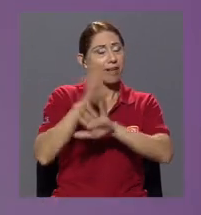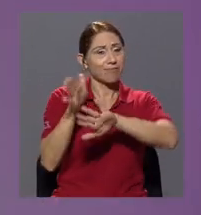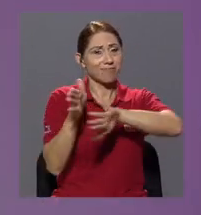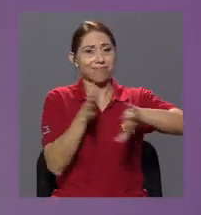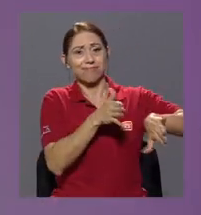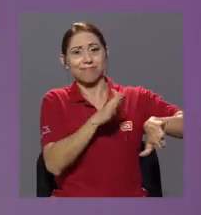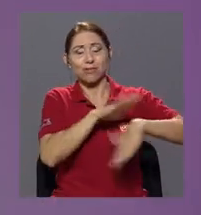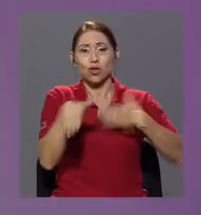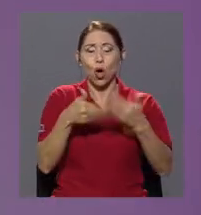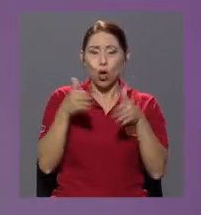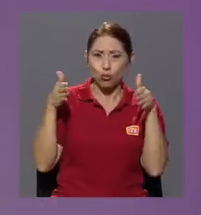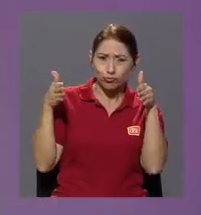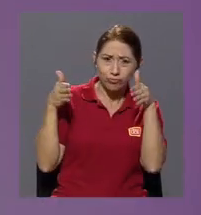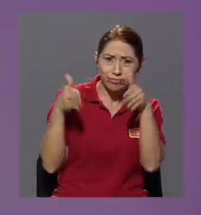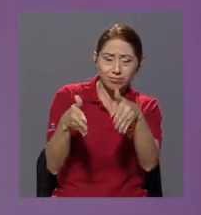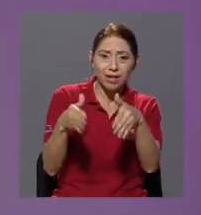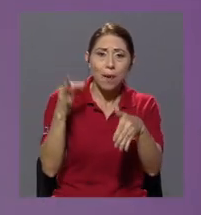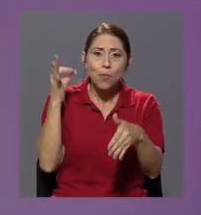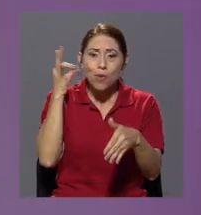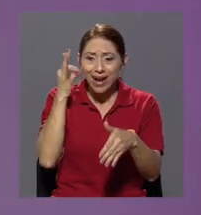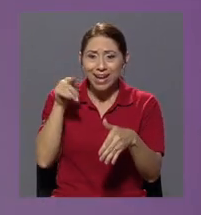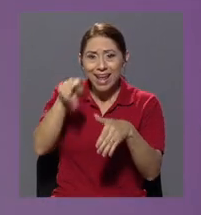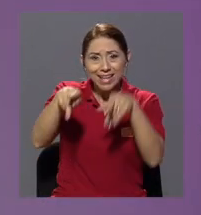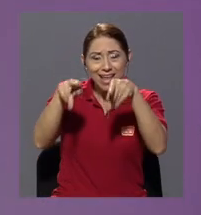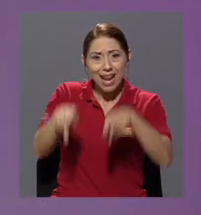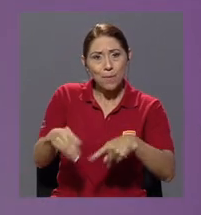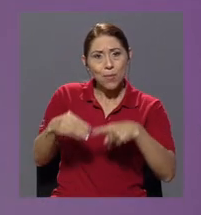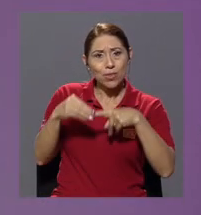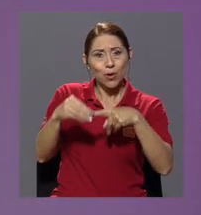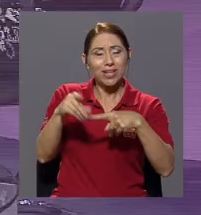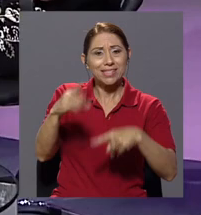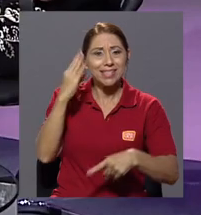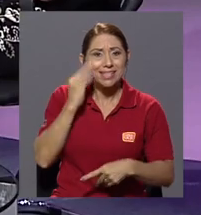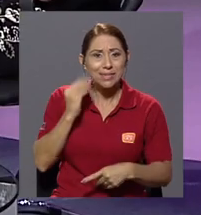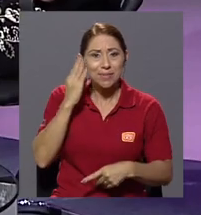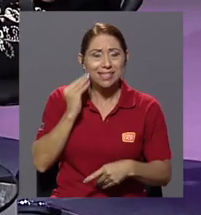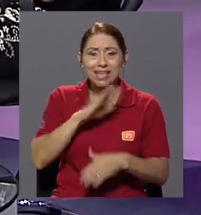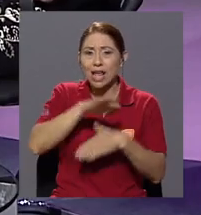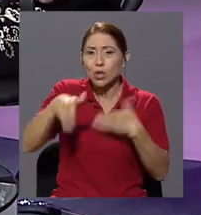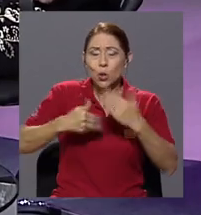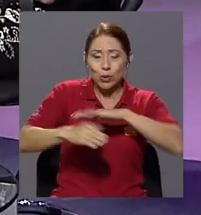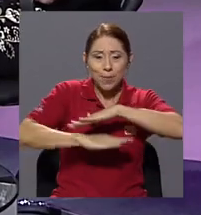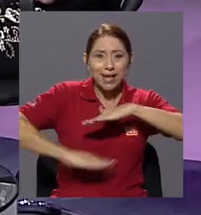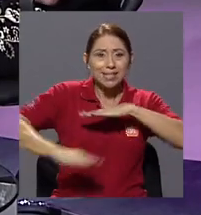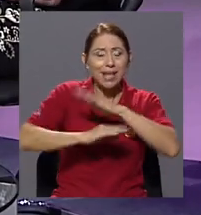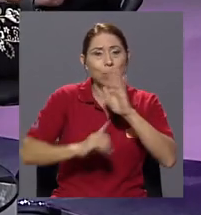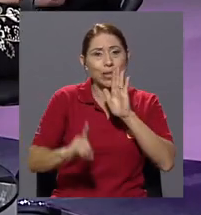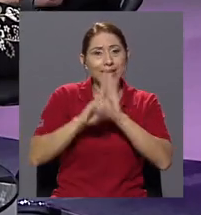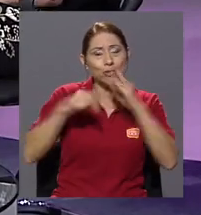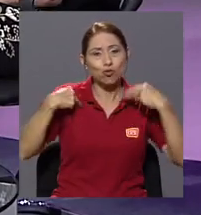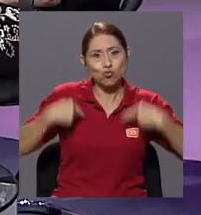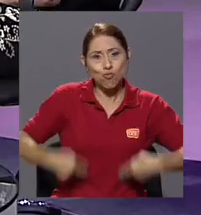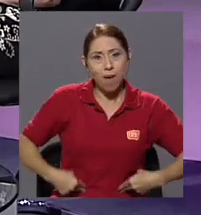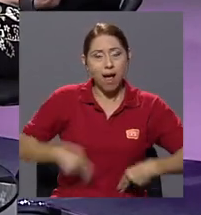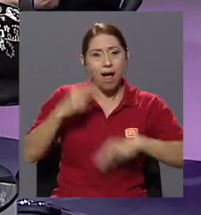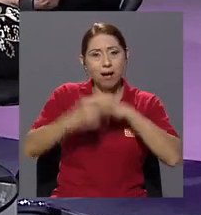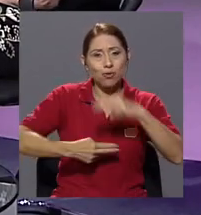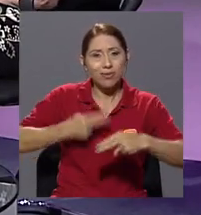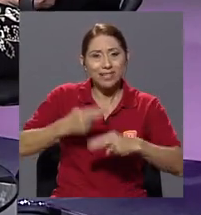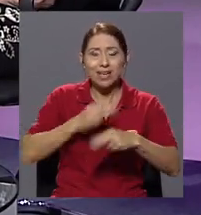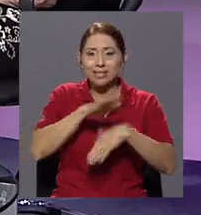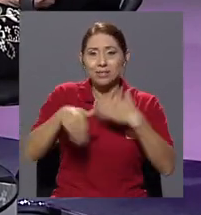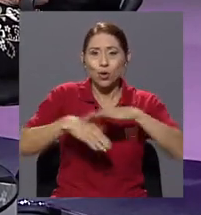de su experiencia y todo estaba basado en los derechos humanos universales y todo estaba basado en la evidencia científica